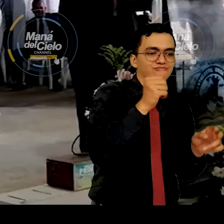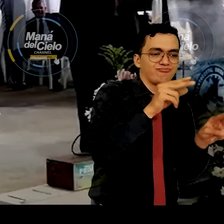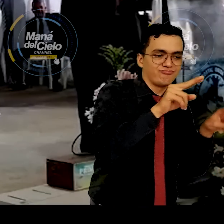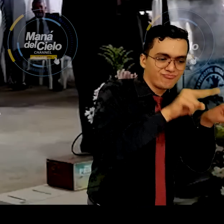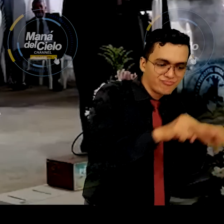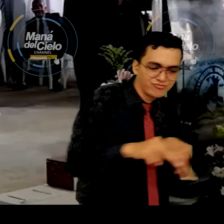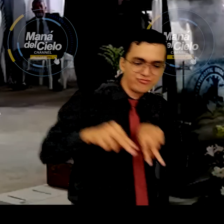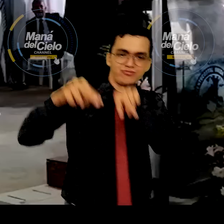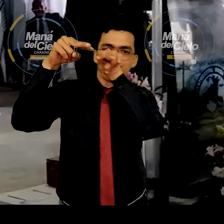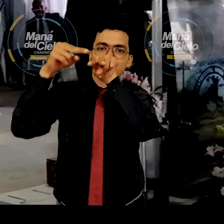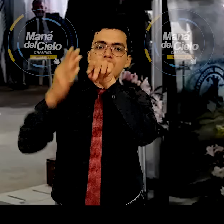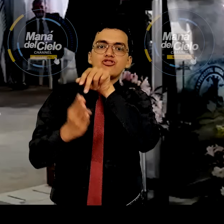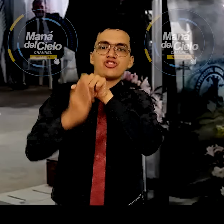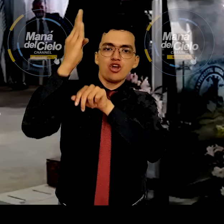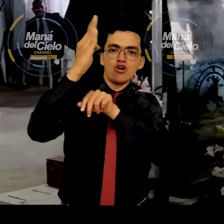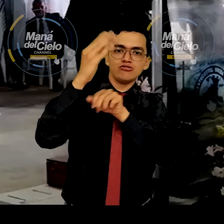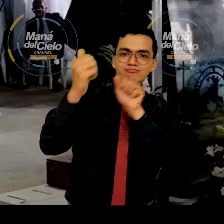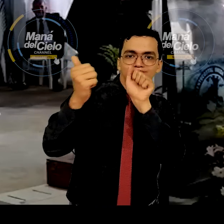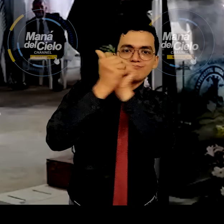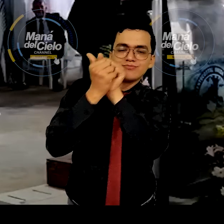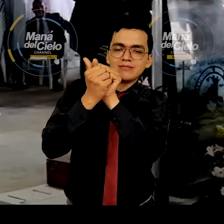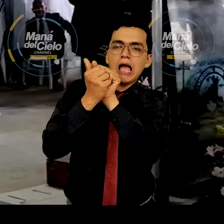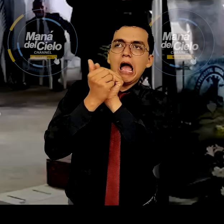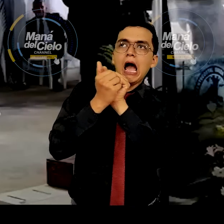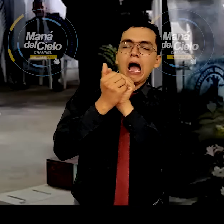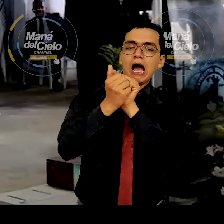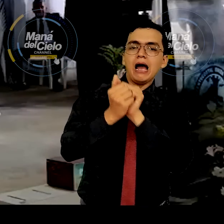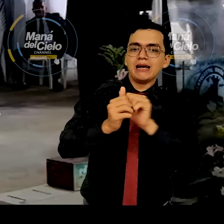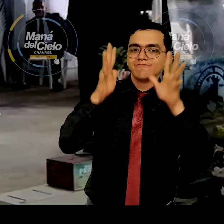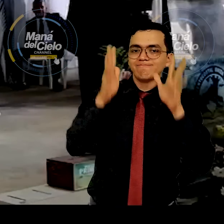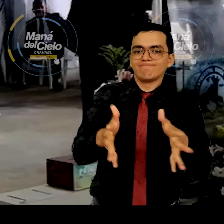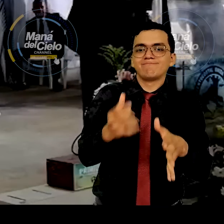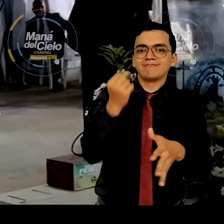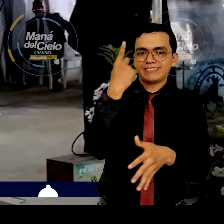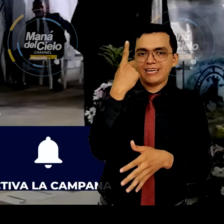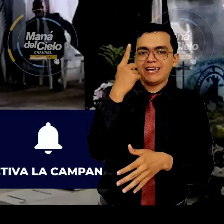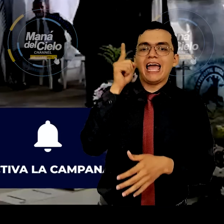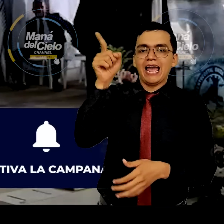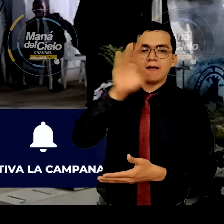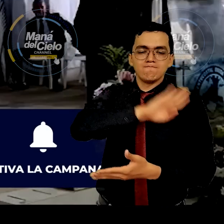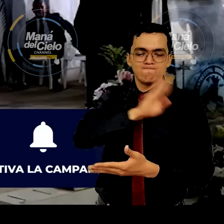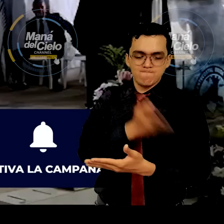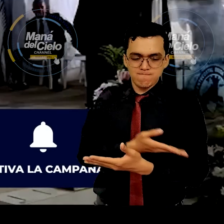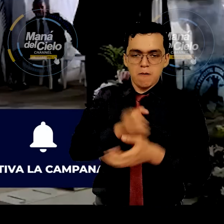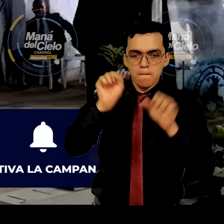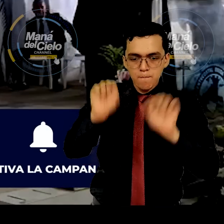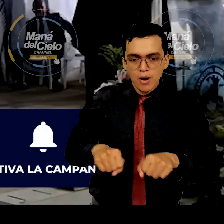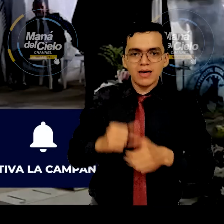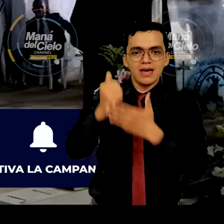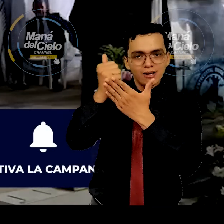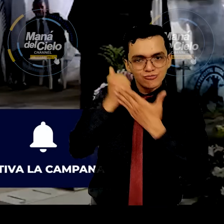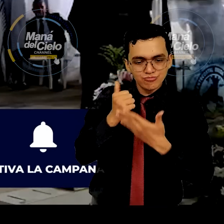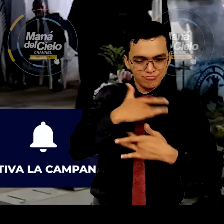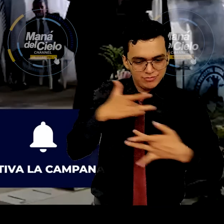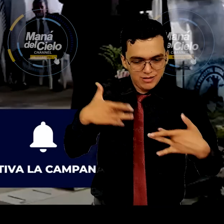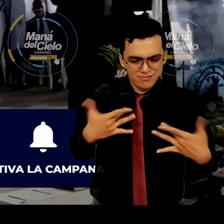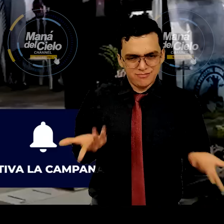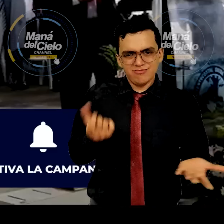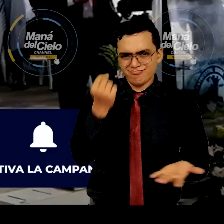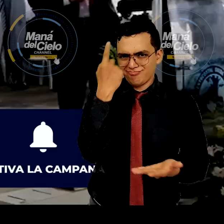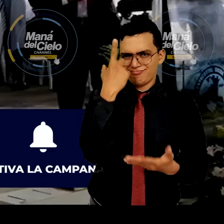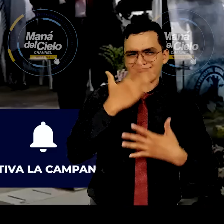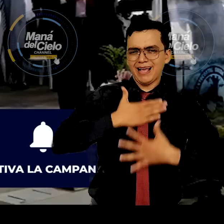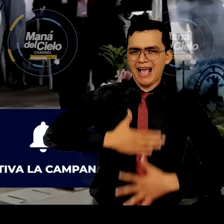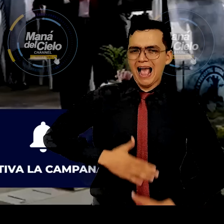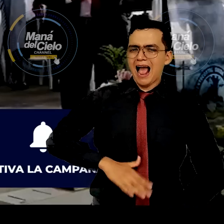romántica. Y es que a veces tomamos llamadas que uno... Eso es muy, mucho romanticismo. No, no es